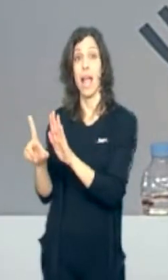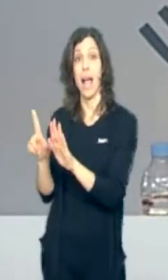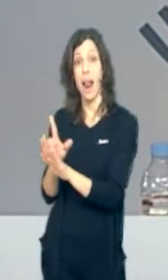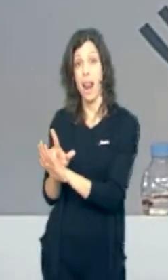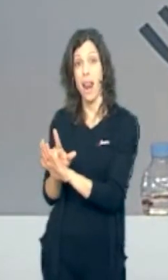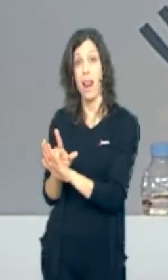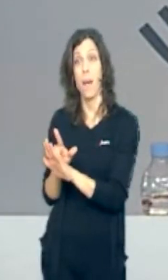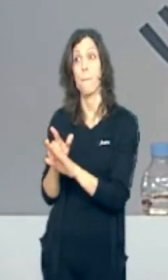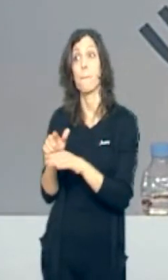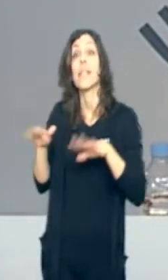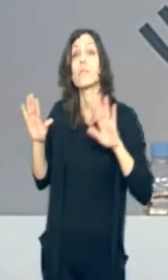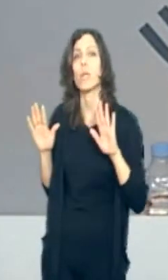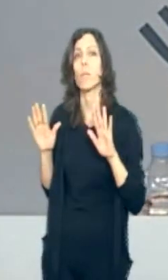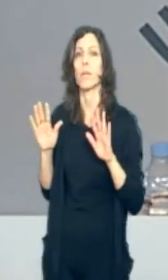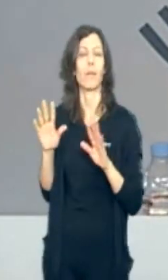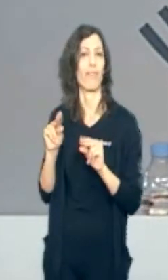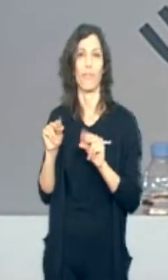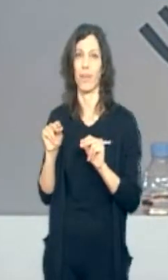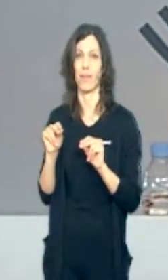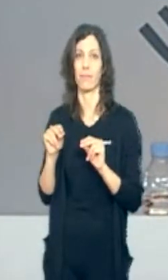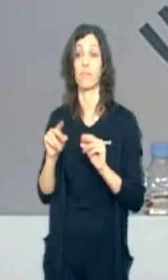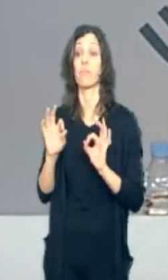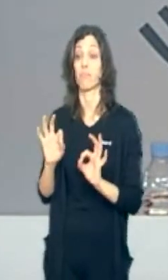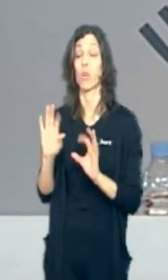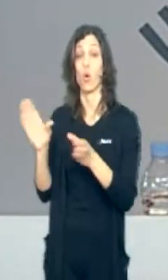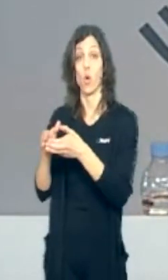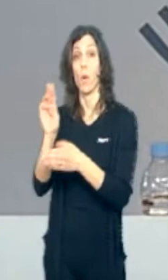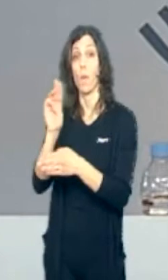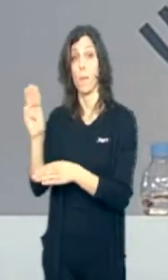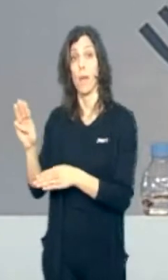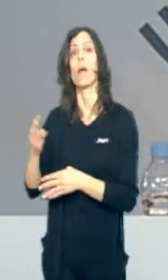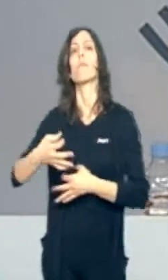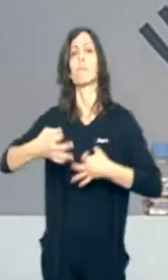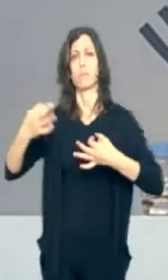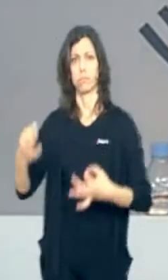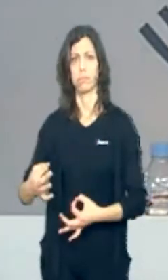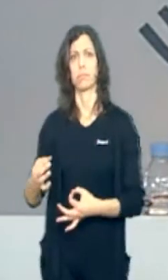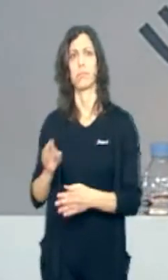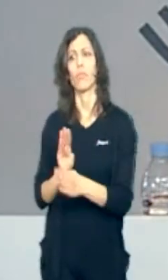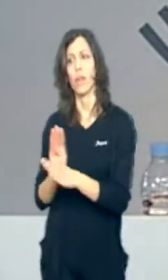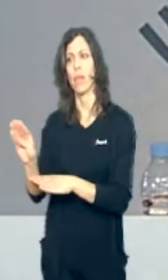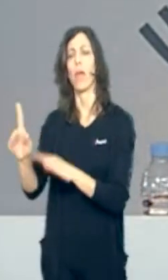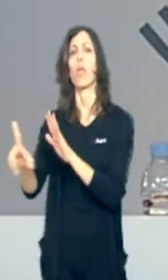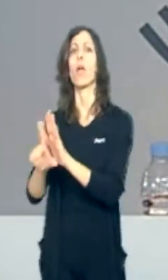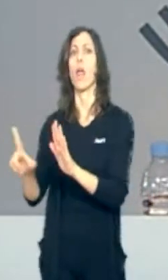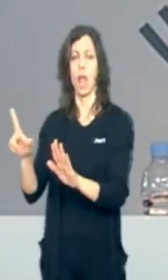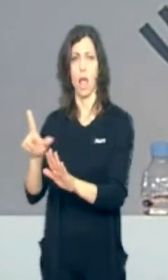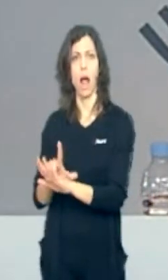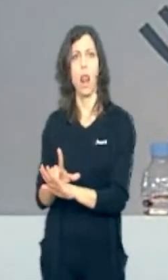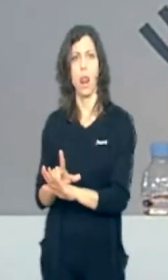presuntamente, sino de un Partido Popular que, efectivamente, se ha financiado de manera ilegal.